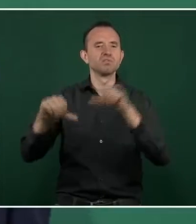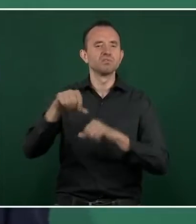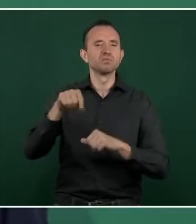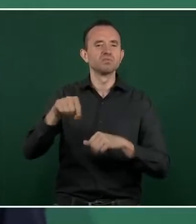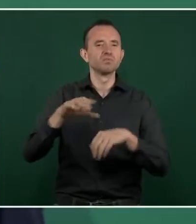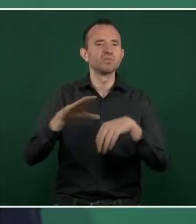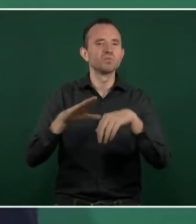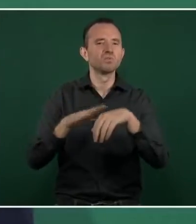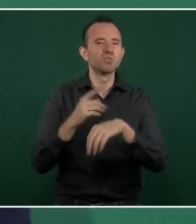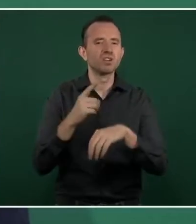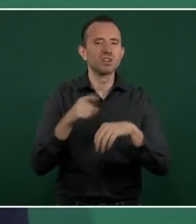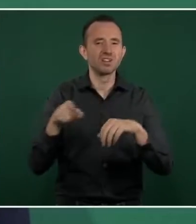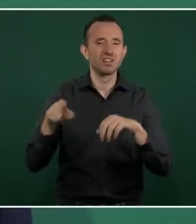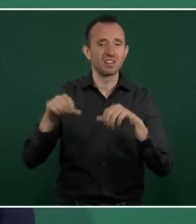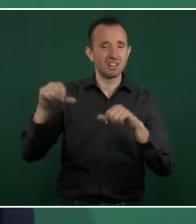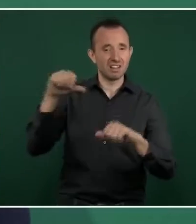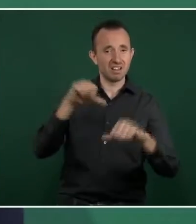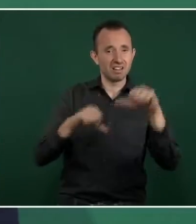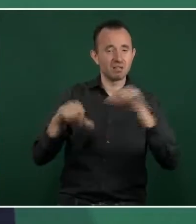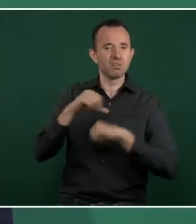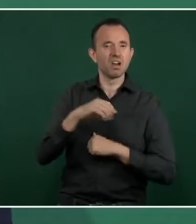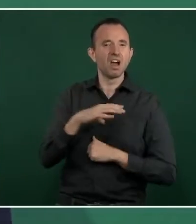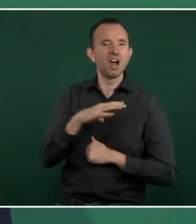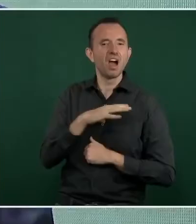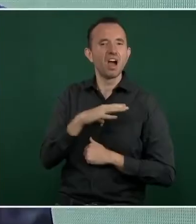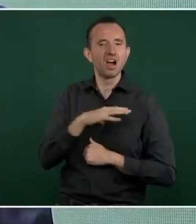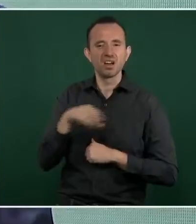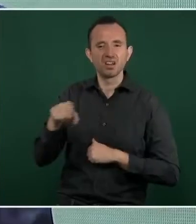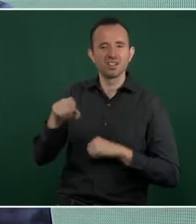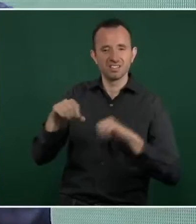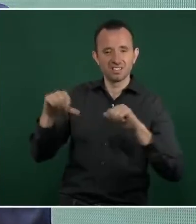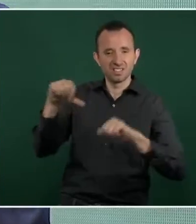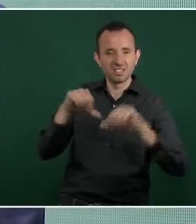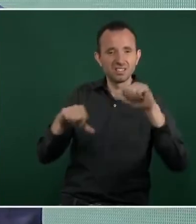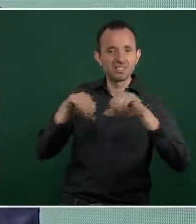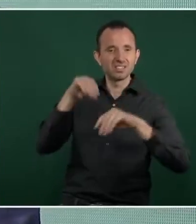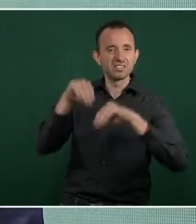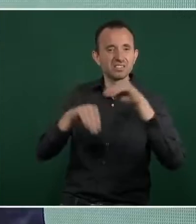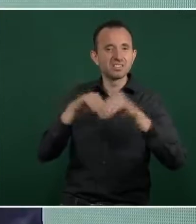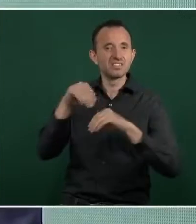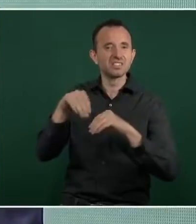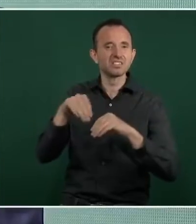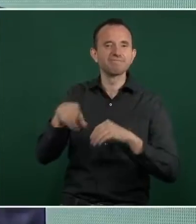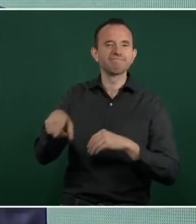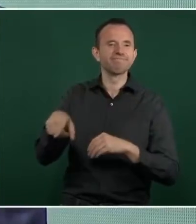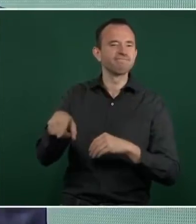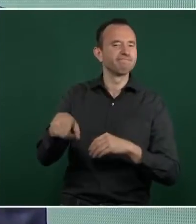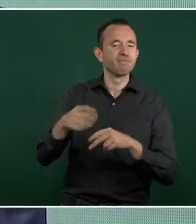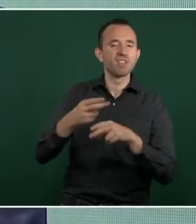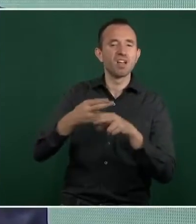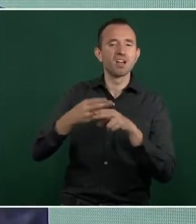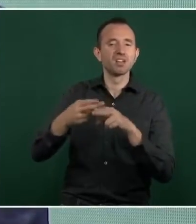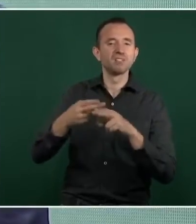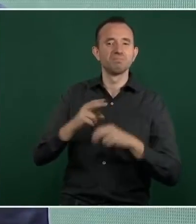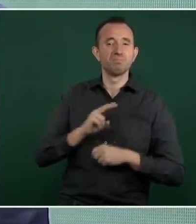artificiales, químicas, en laboratorios, hasta con ácido muriático?